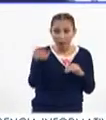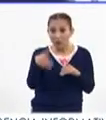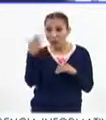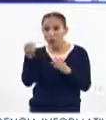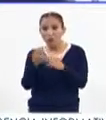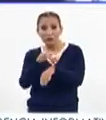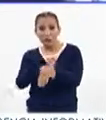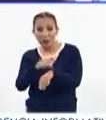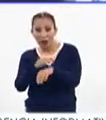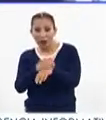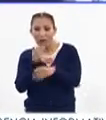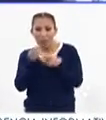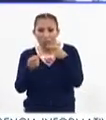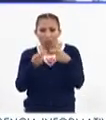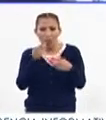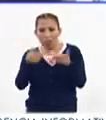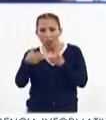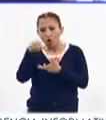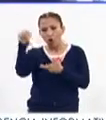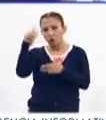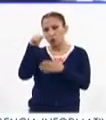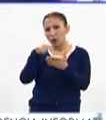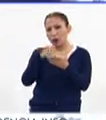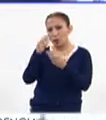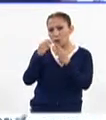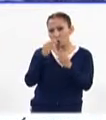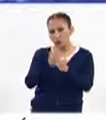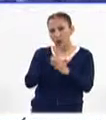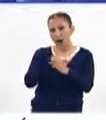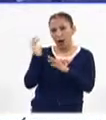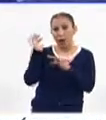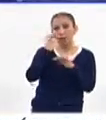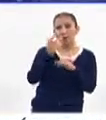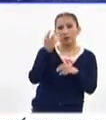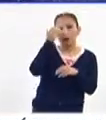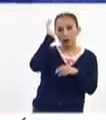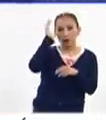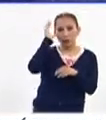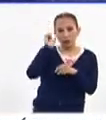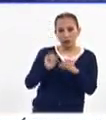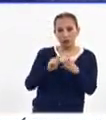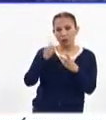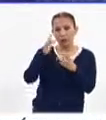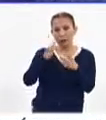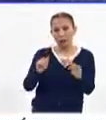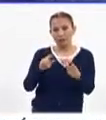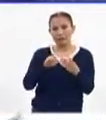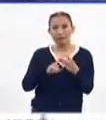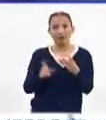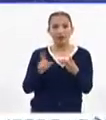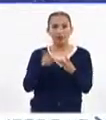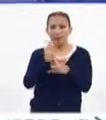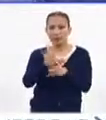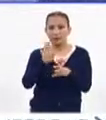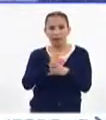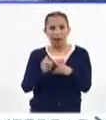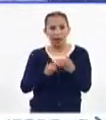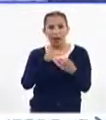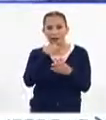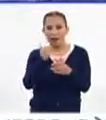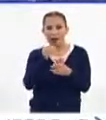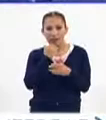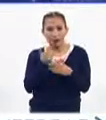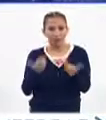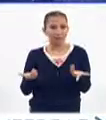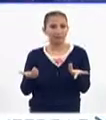los nuevos amigos de otras partes del mundo que había, de Corea del Sur, de Francia, de Brasil,